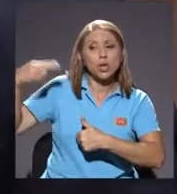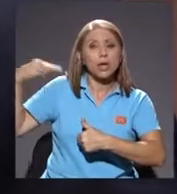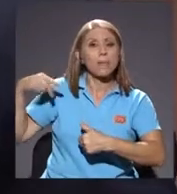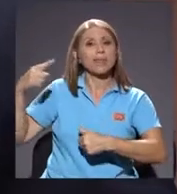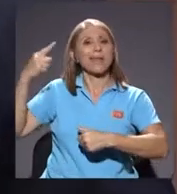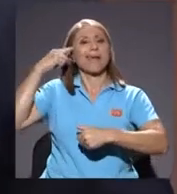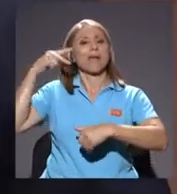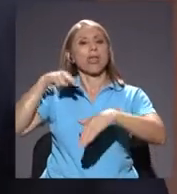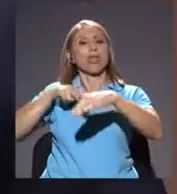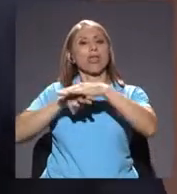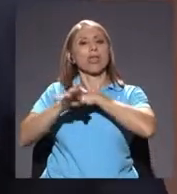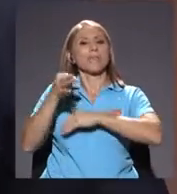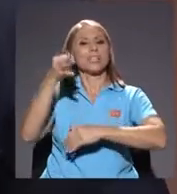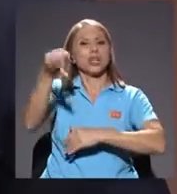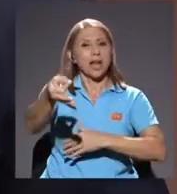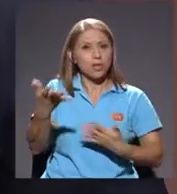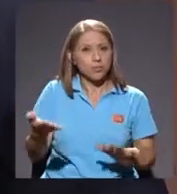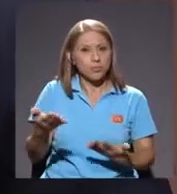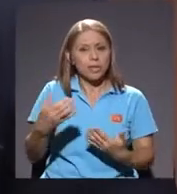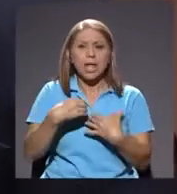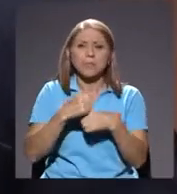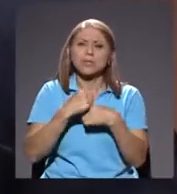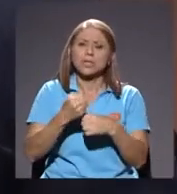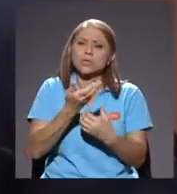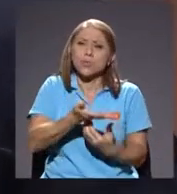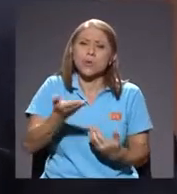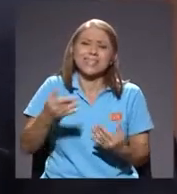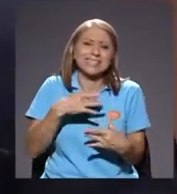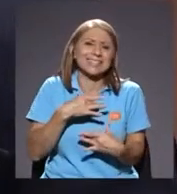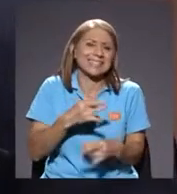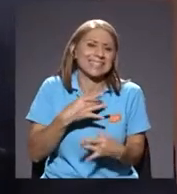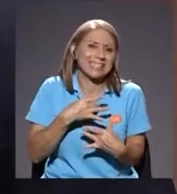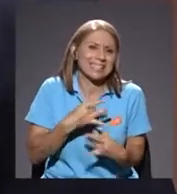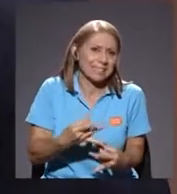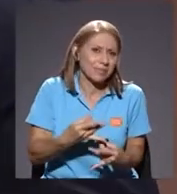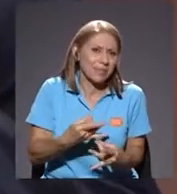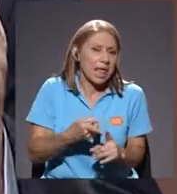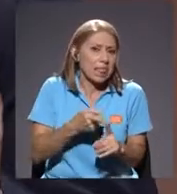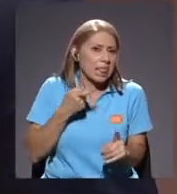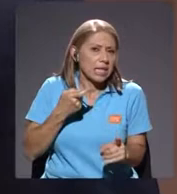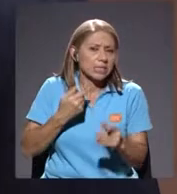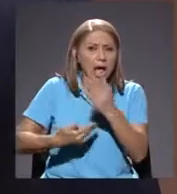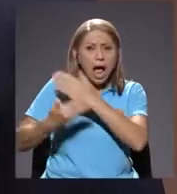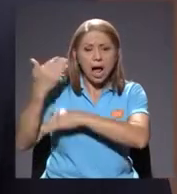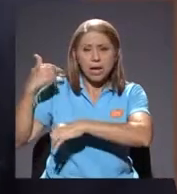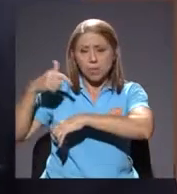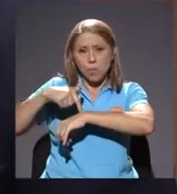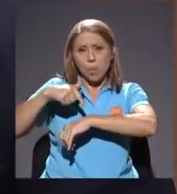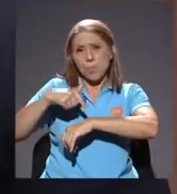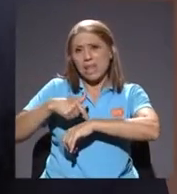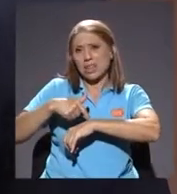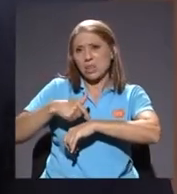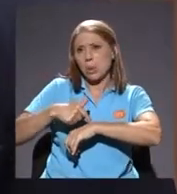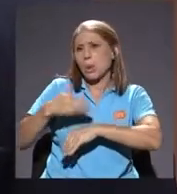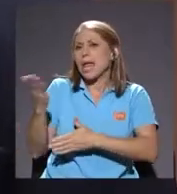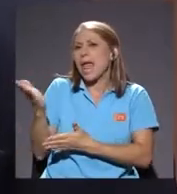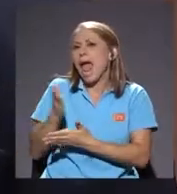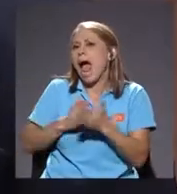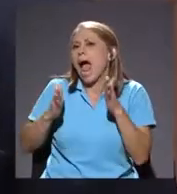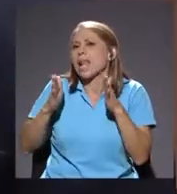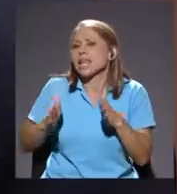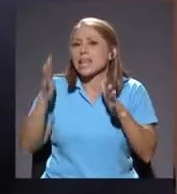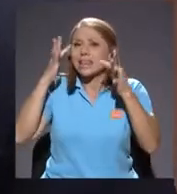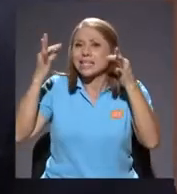es decir hemos hecho cosas interesantísimas desde aquel molde de aquel momento en que alguien decidió que teníamos